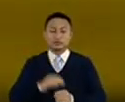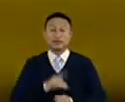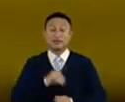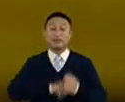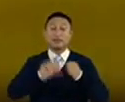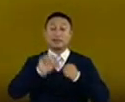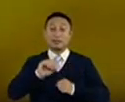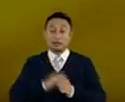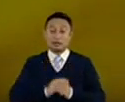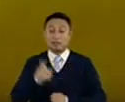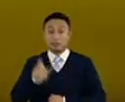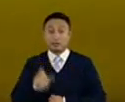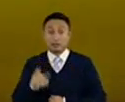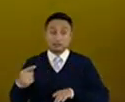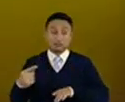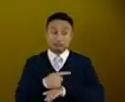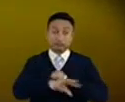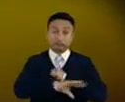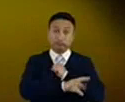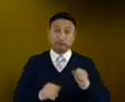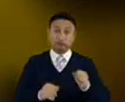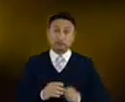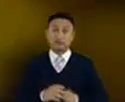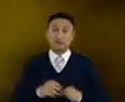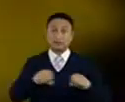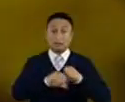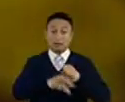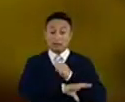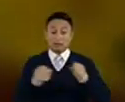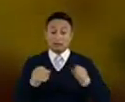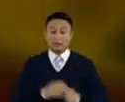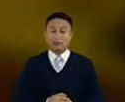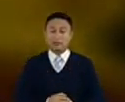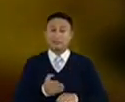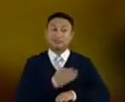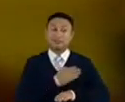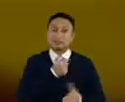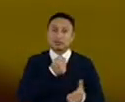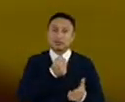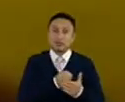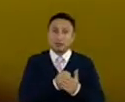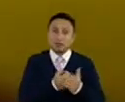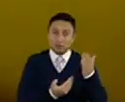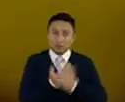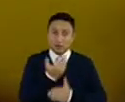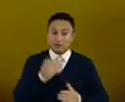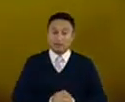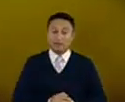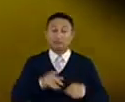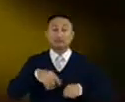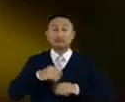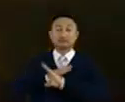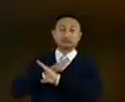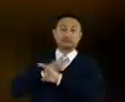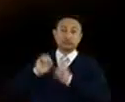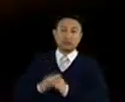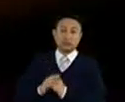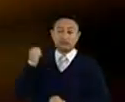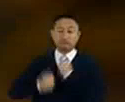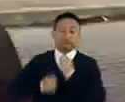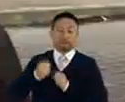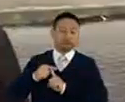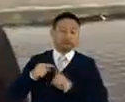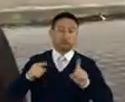los sospechosos le intentaron robar las zapatillas que compró el fin de semana. El joven logró defenderse y corrió pidiendo